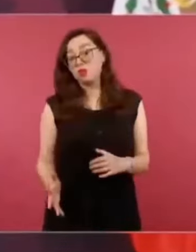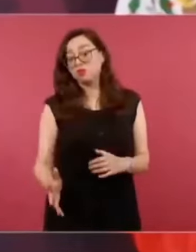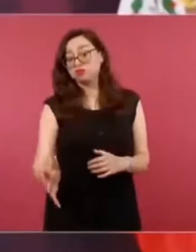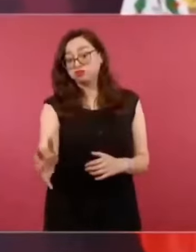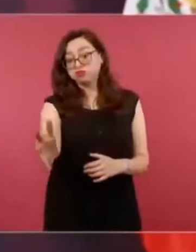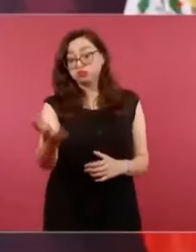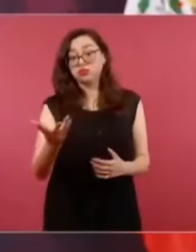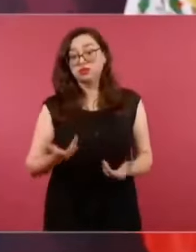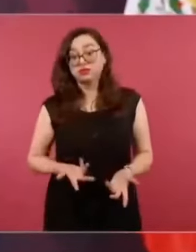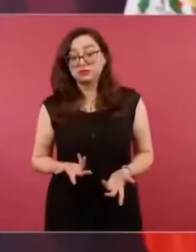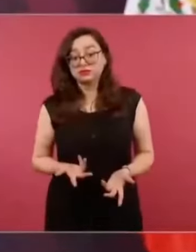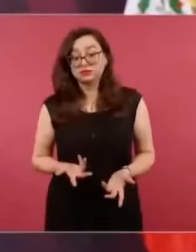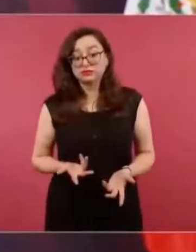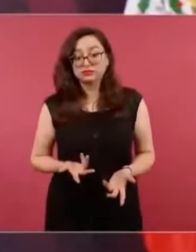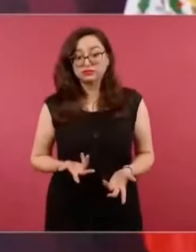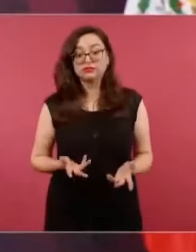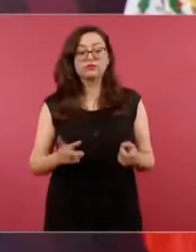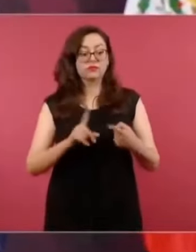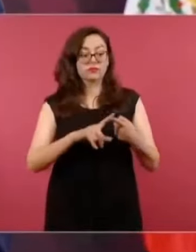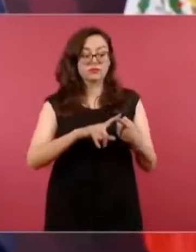o de la corrupción,